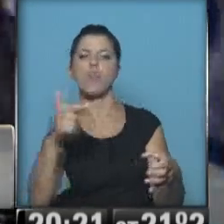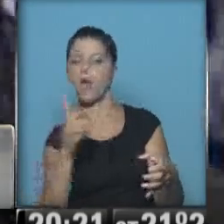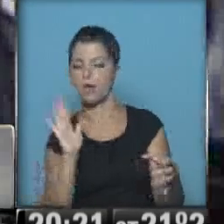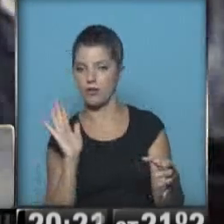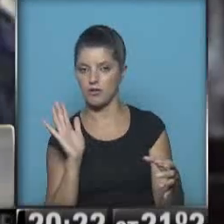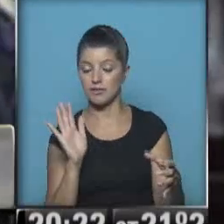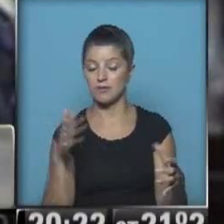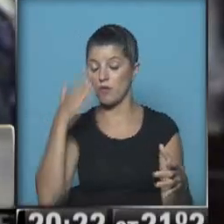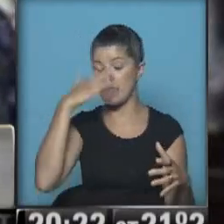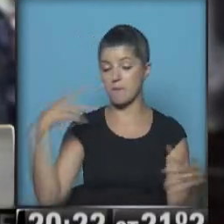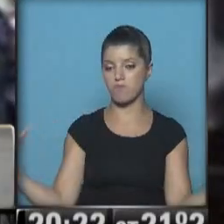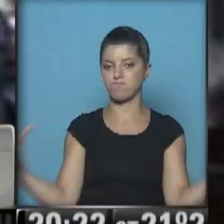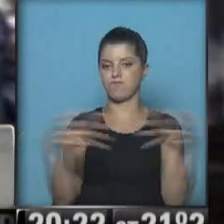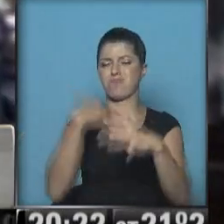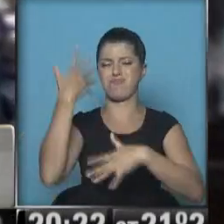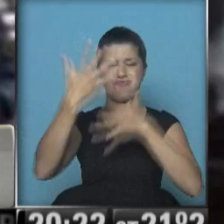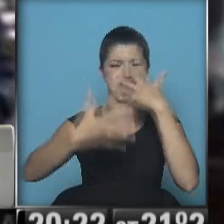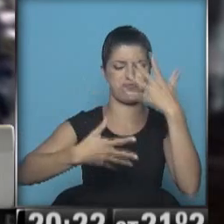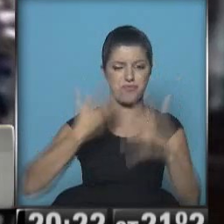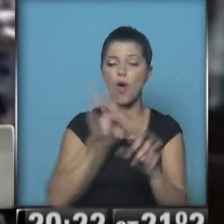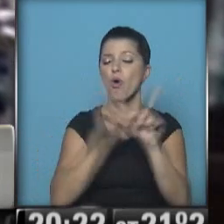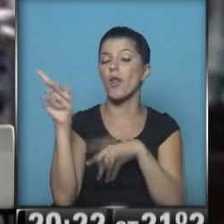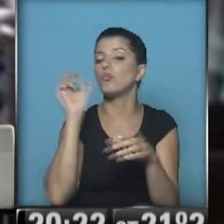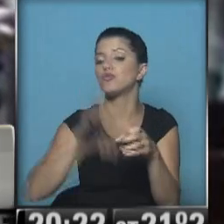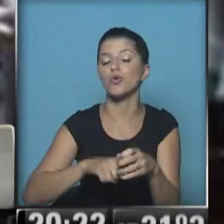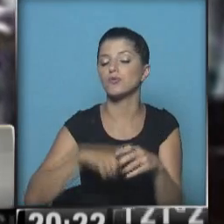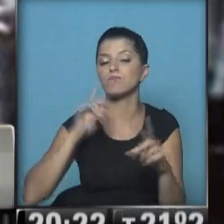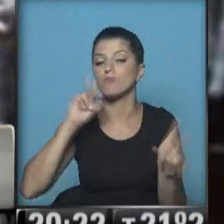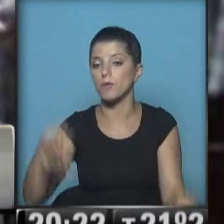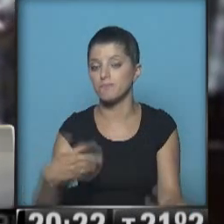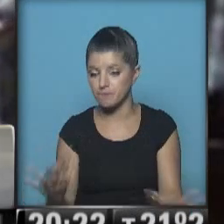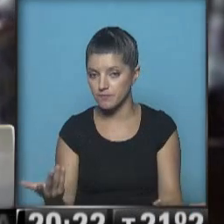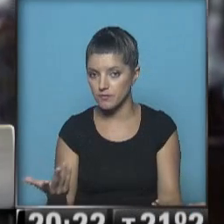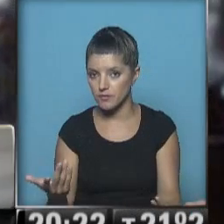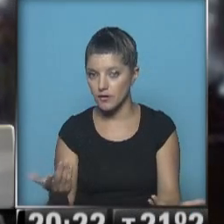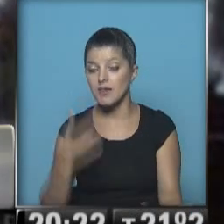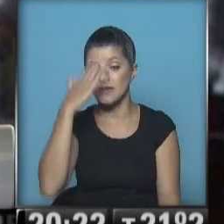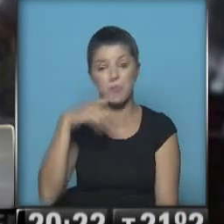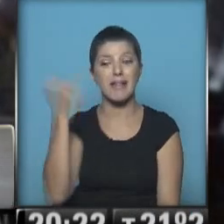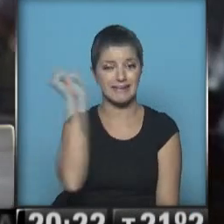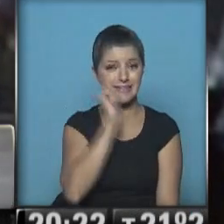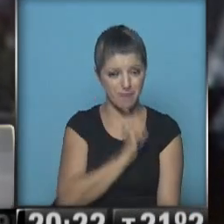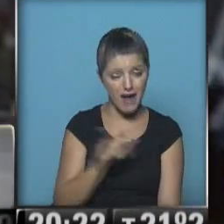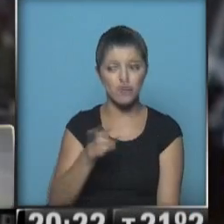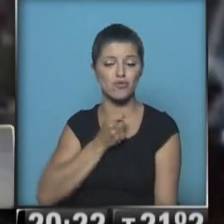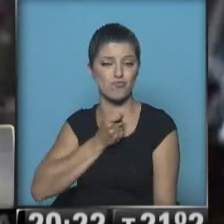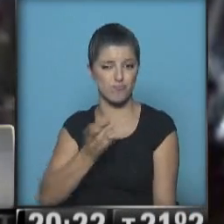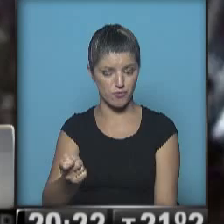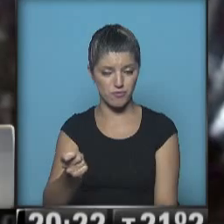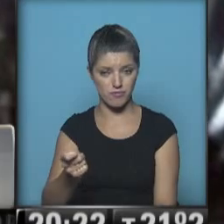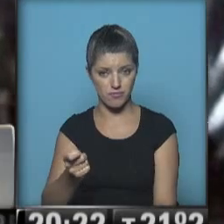bueno se trenzaron con algún hincha o con algún socio hay uno saber que lo terminaron lastimando lo terminaron golpeando